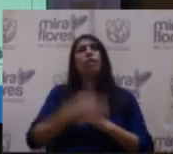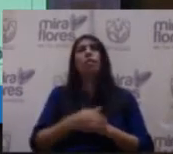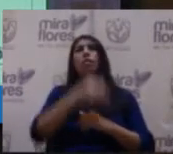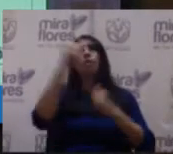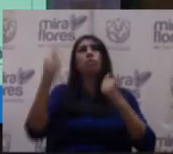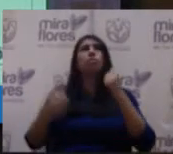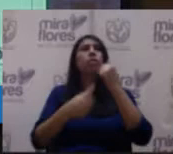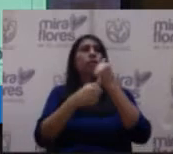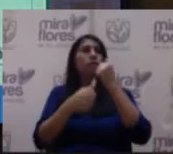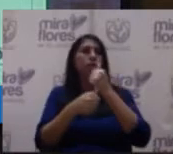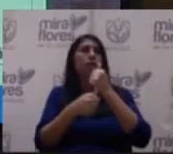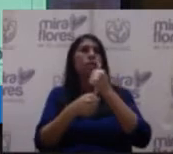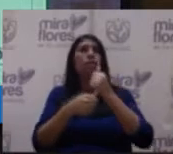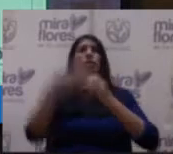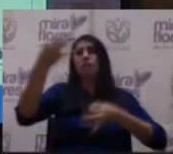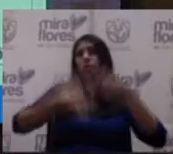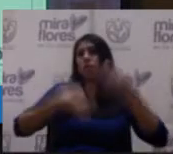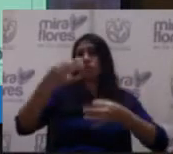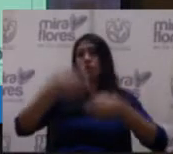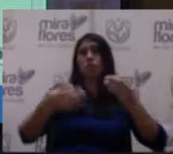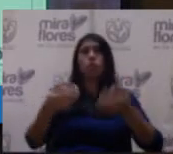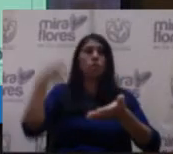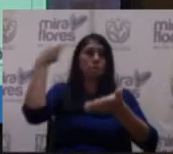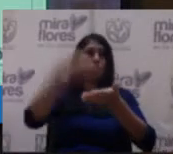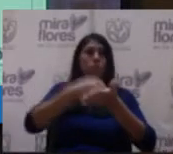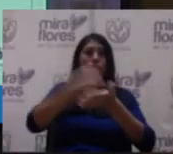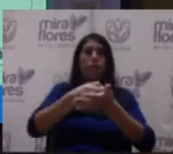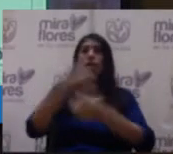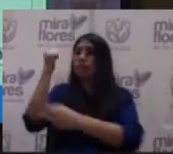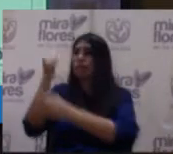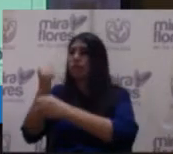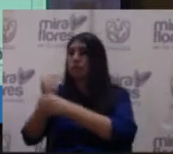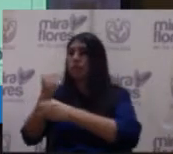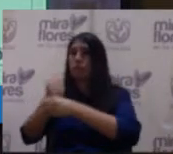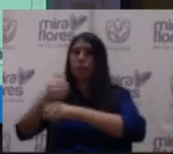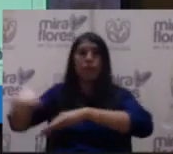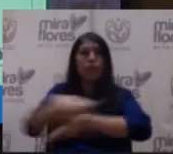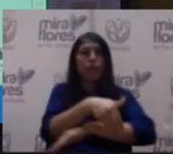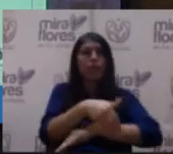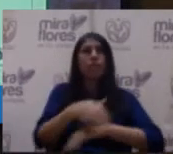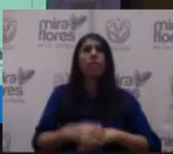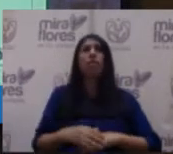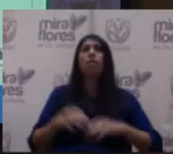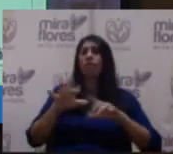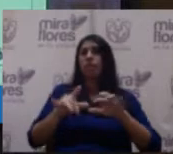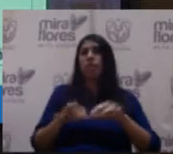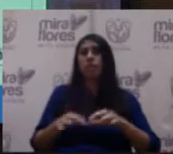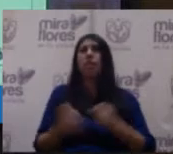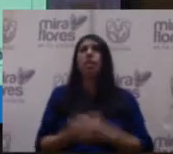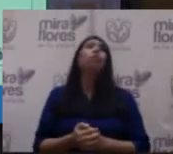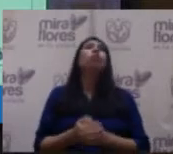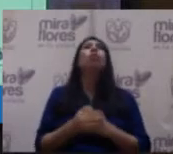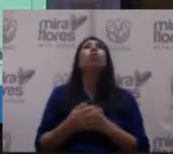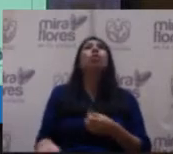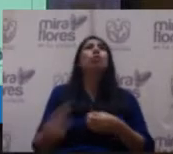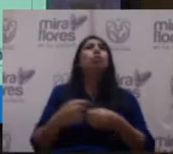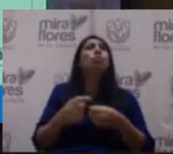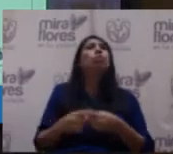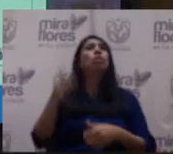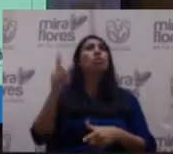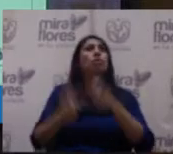sugerencias, que son administración tributaria, obras públicas, secretaría general, participación vecinal y